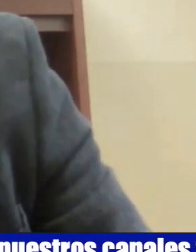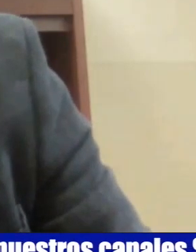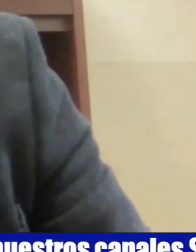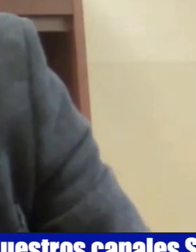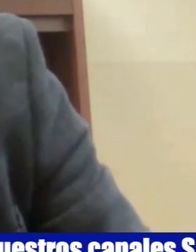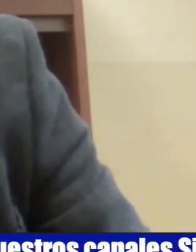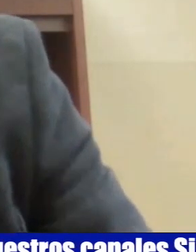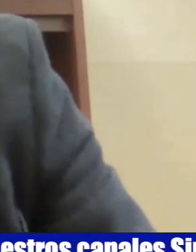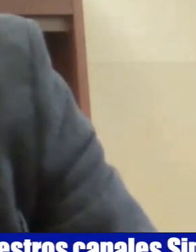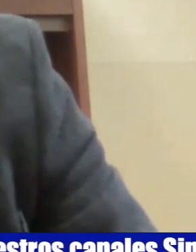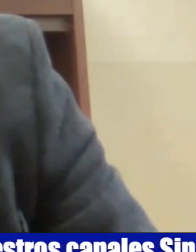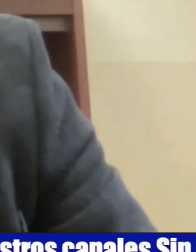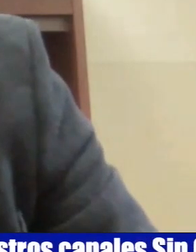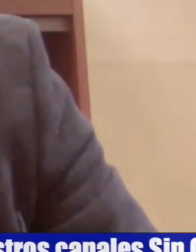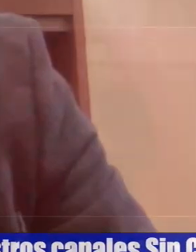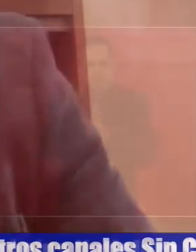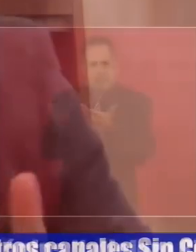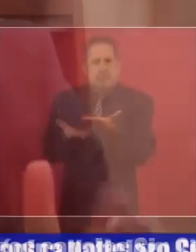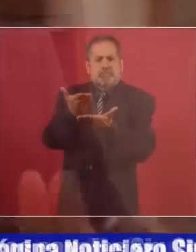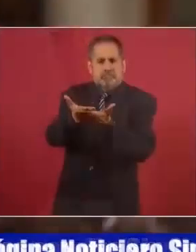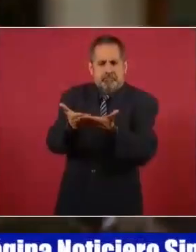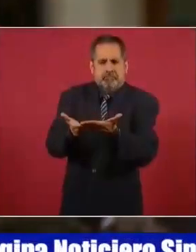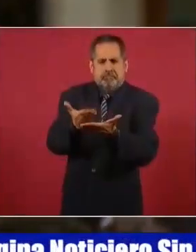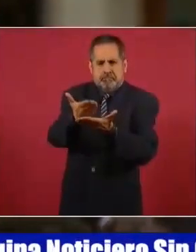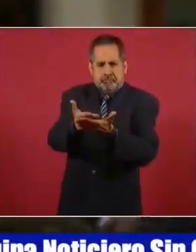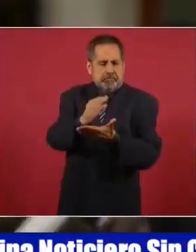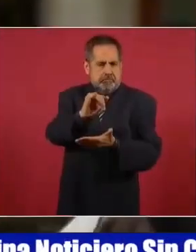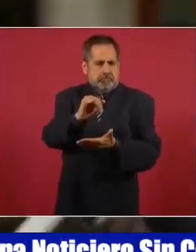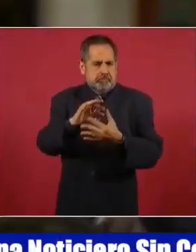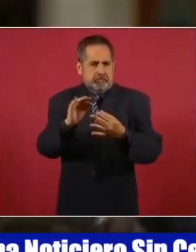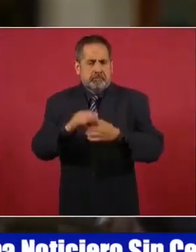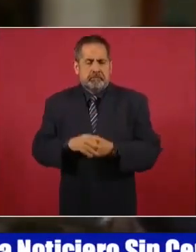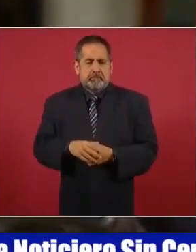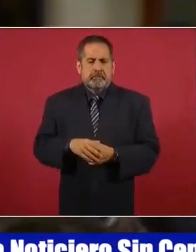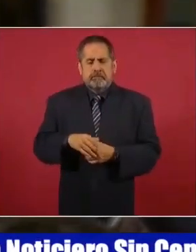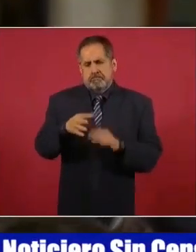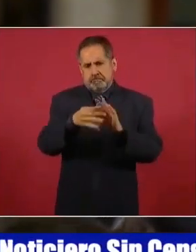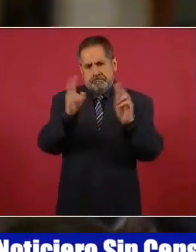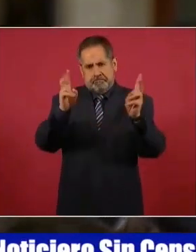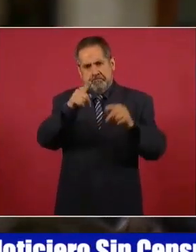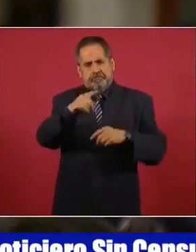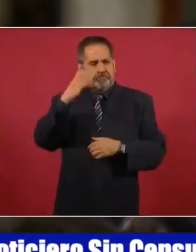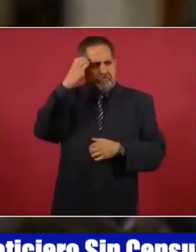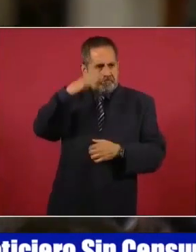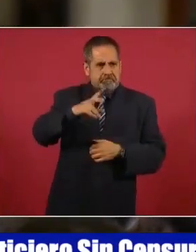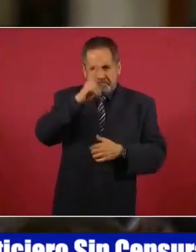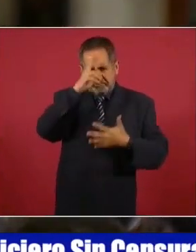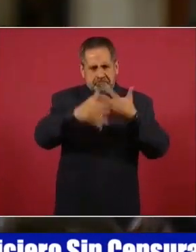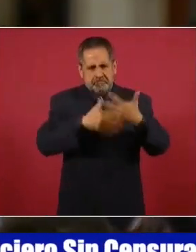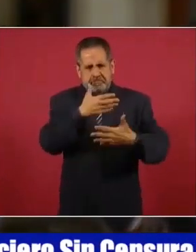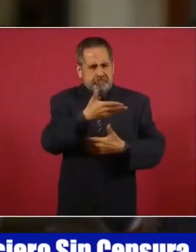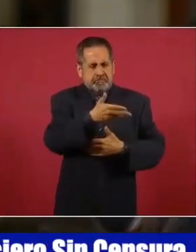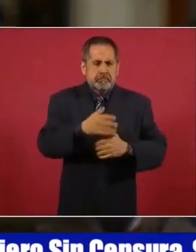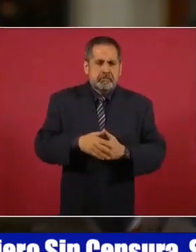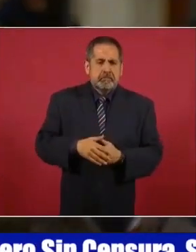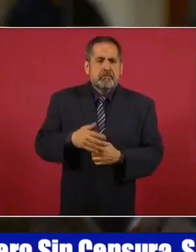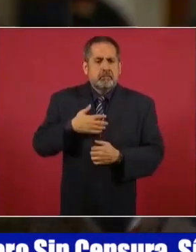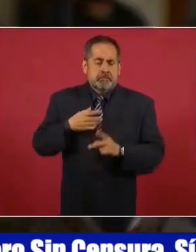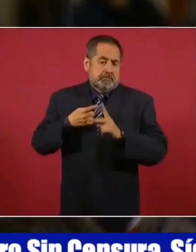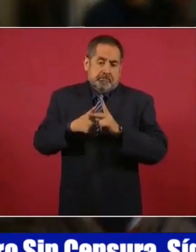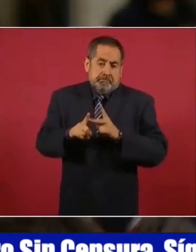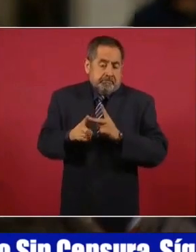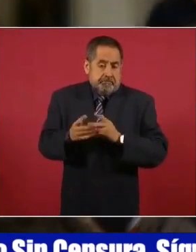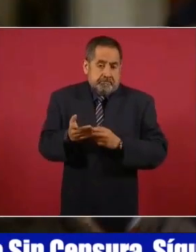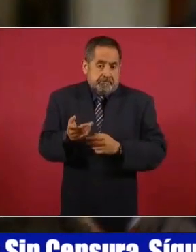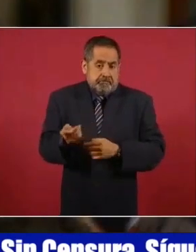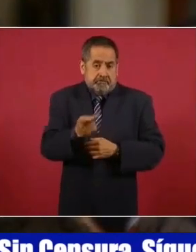del sexenio sangriento que estamos viviendo, según él. Pero el sexenio más sangriento, cuando de verdad la